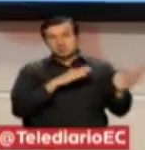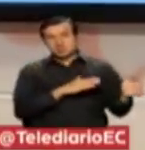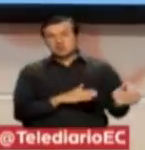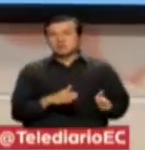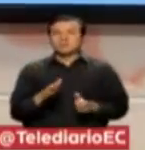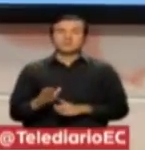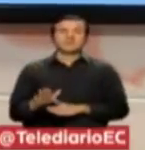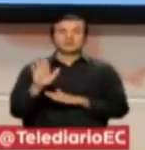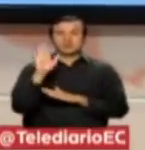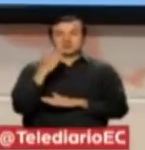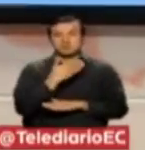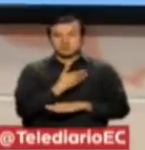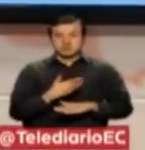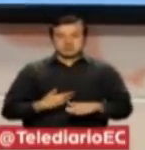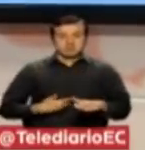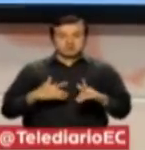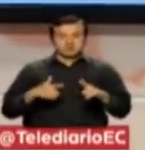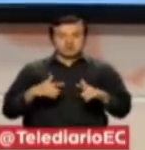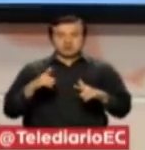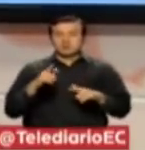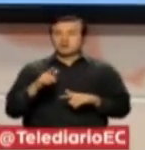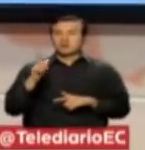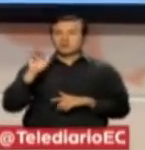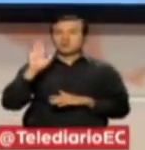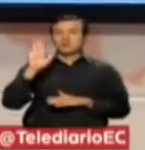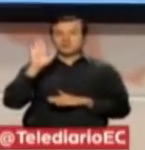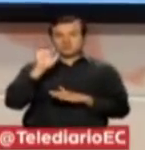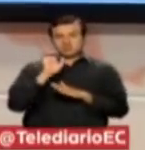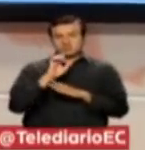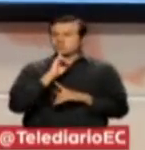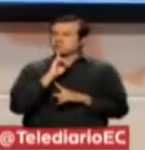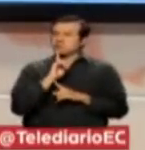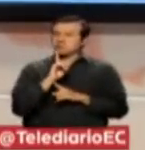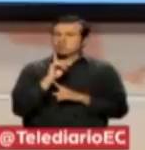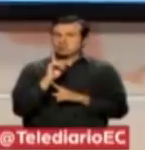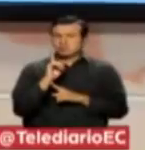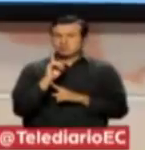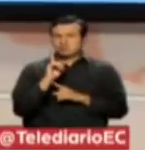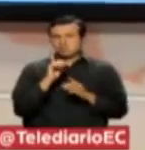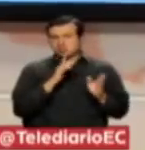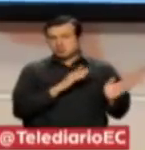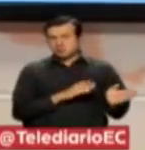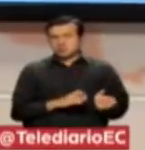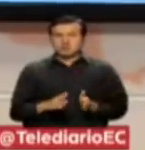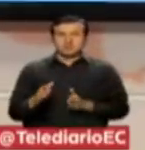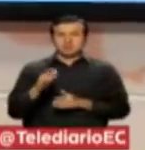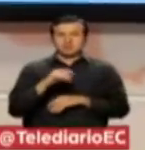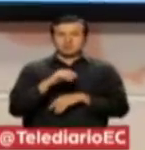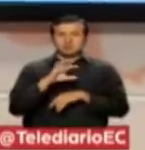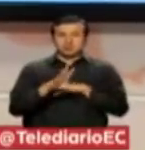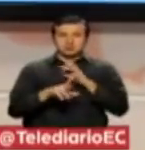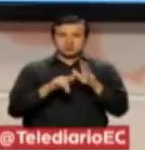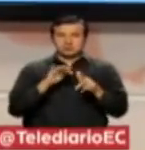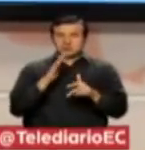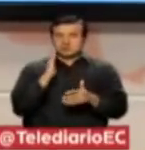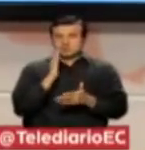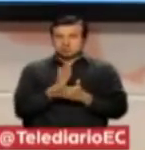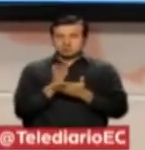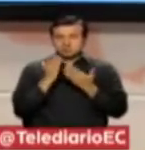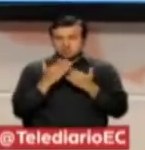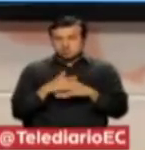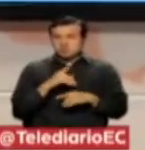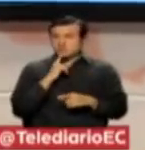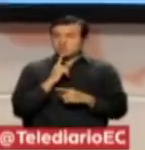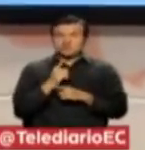promesa que el presidente Lenín Moreno le hizo a los ecuatorianos. Una cirugía, cosa solamente permíteme, es terminar. Resultado de cirugía la otra. Mayor de la corrupción, y